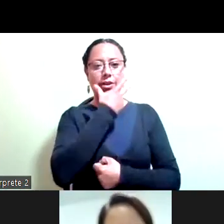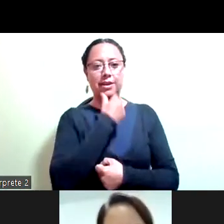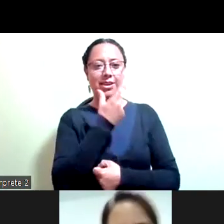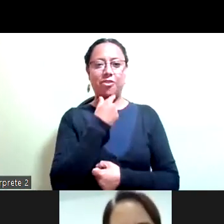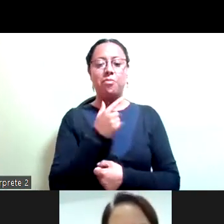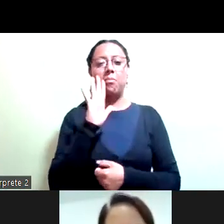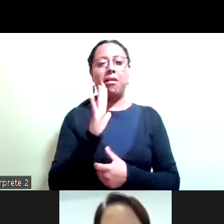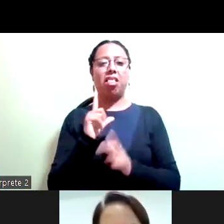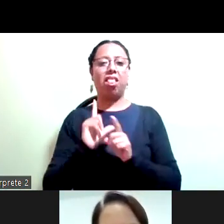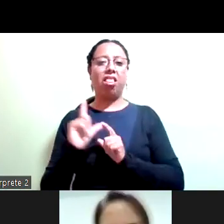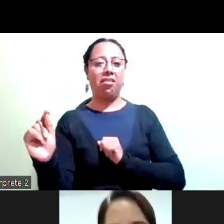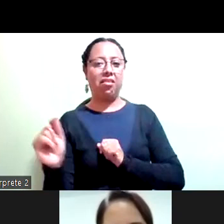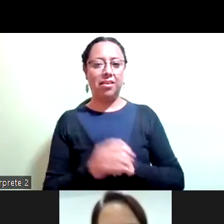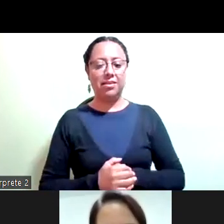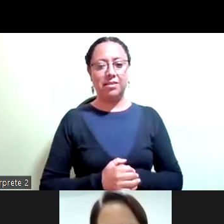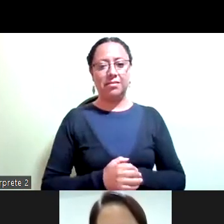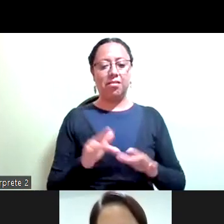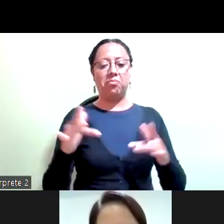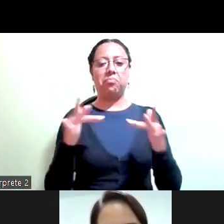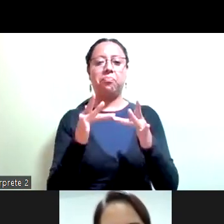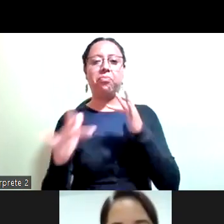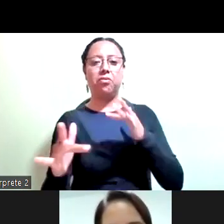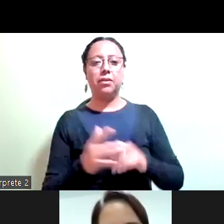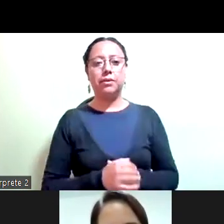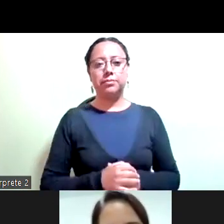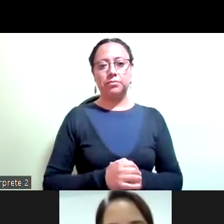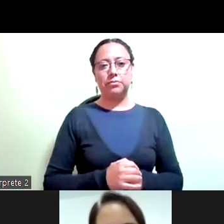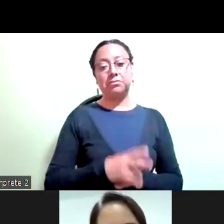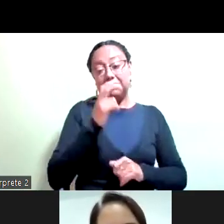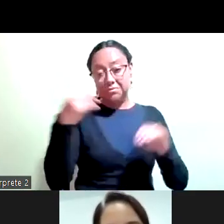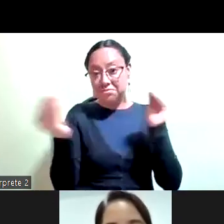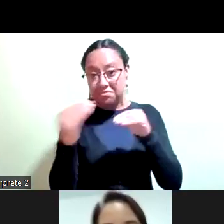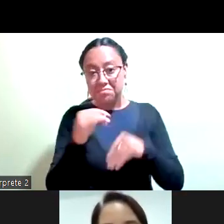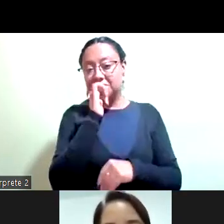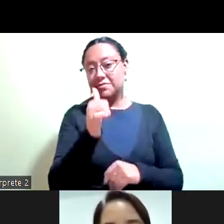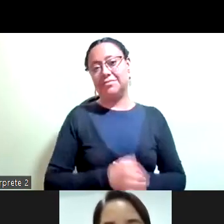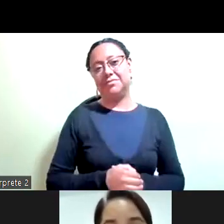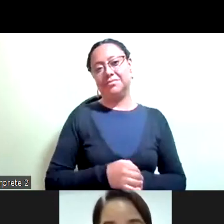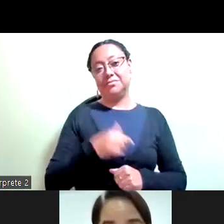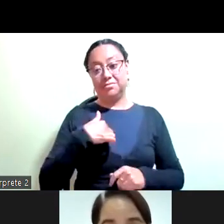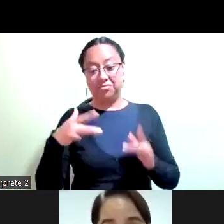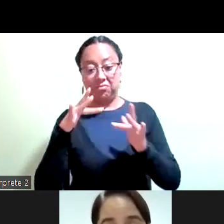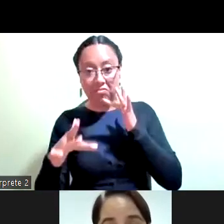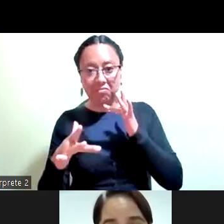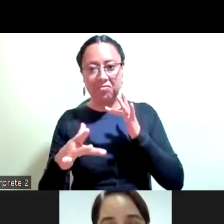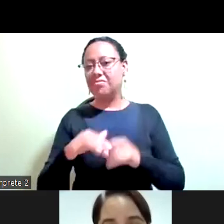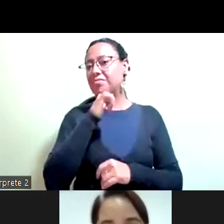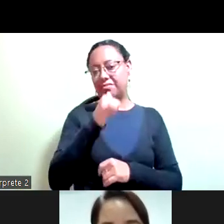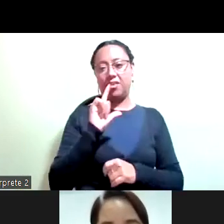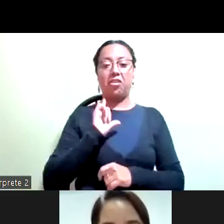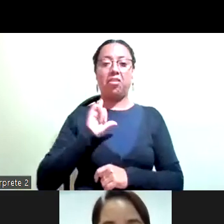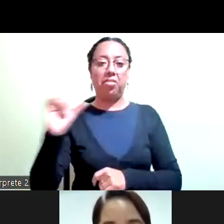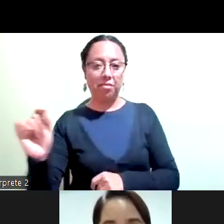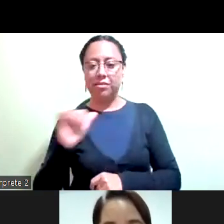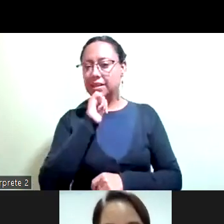final eso pues no es un debate, yo no me desconecté ni me fui. Aquí seguimos y como dice la diputada